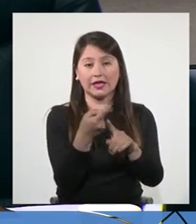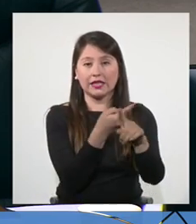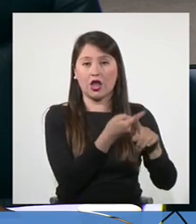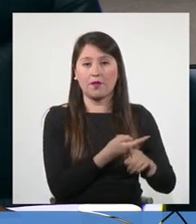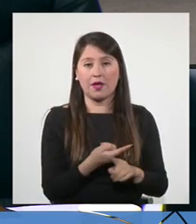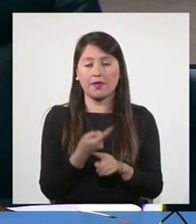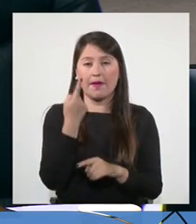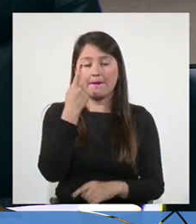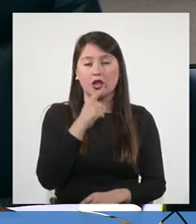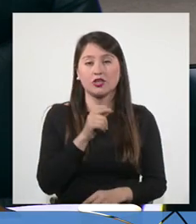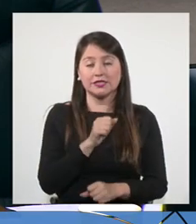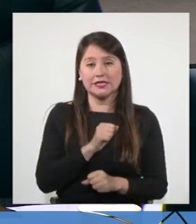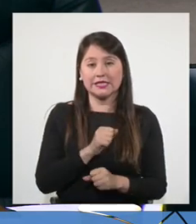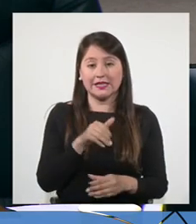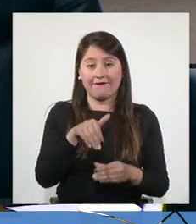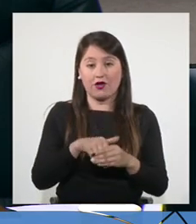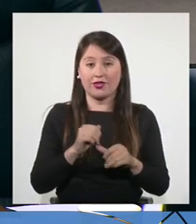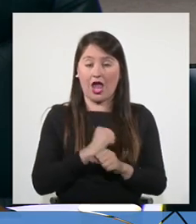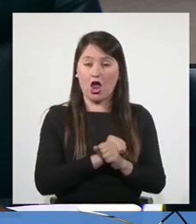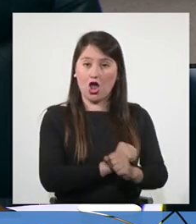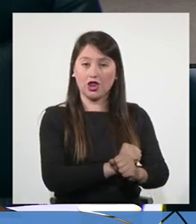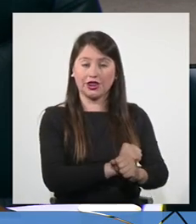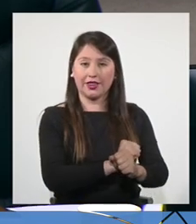se votara en contra sería...